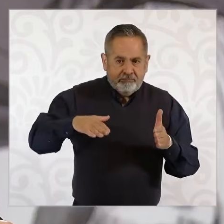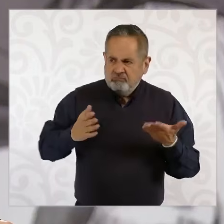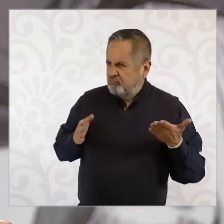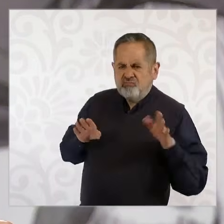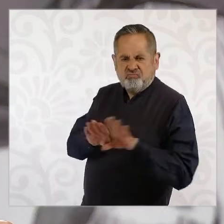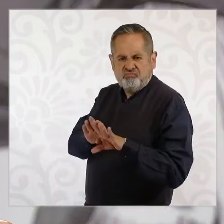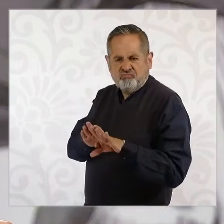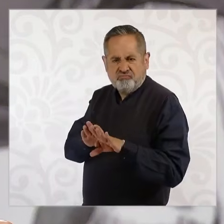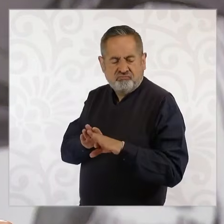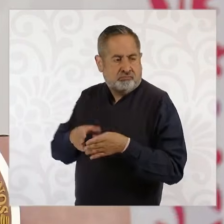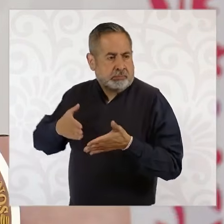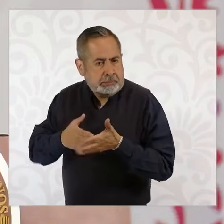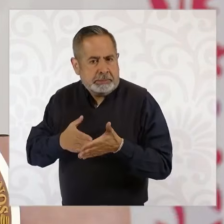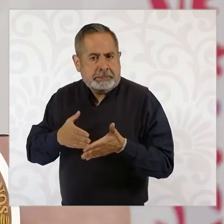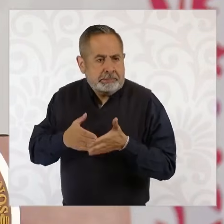llevan combustible,